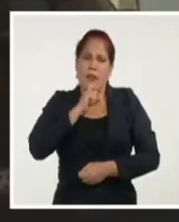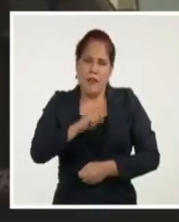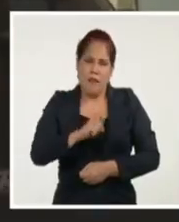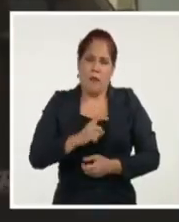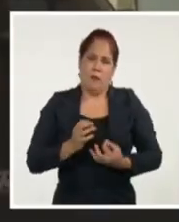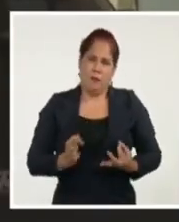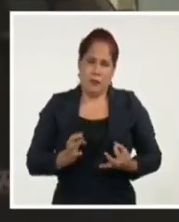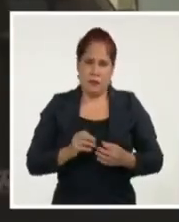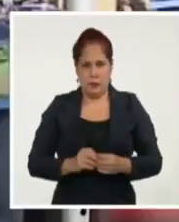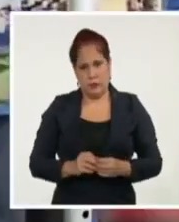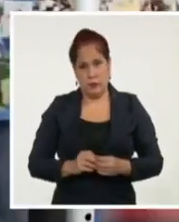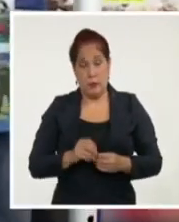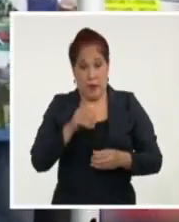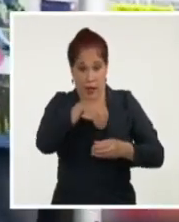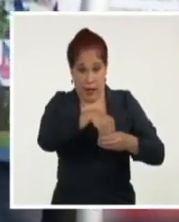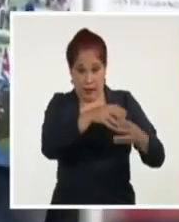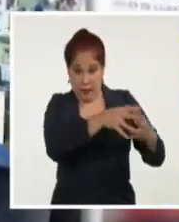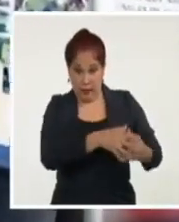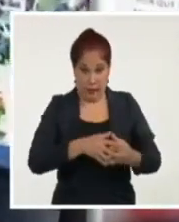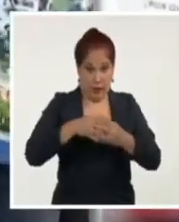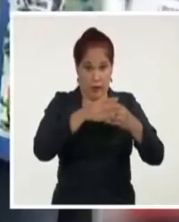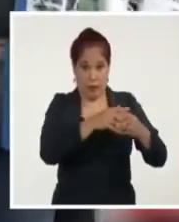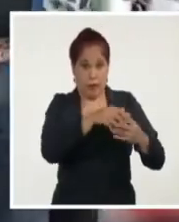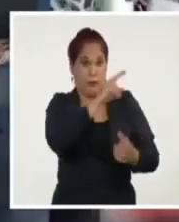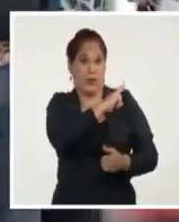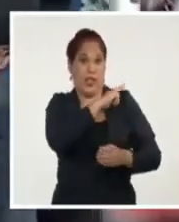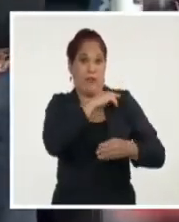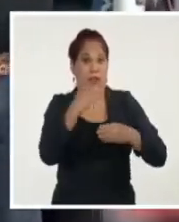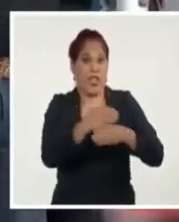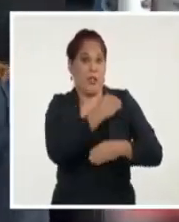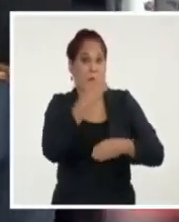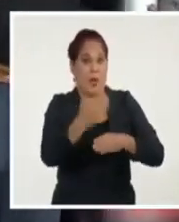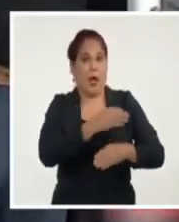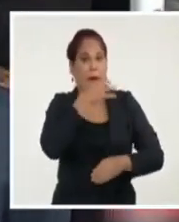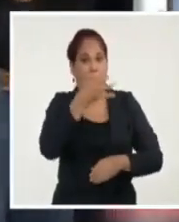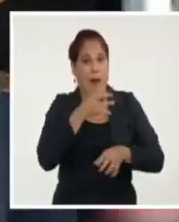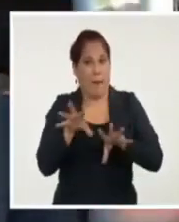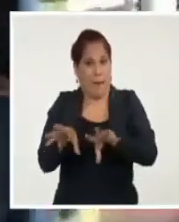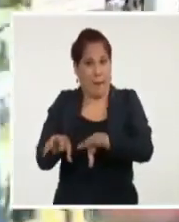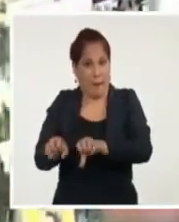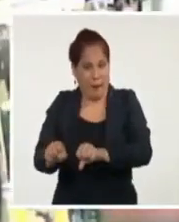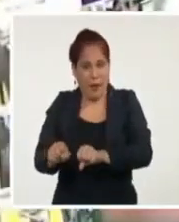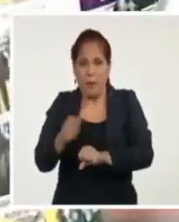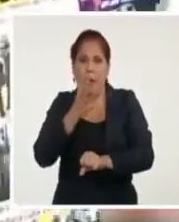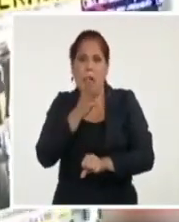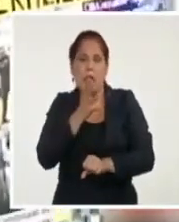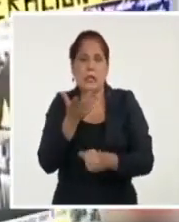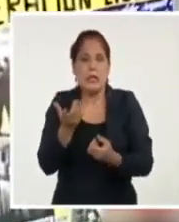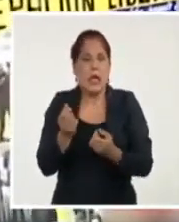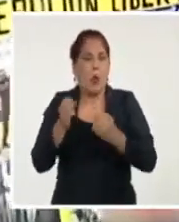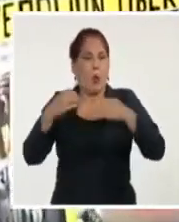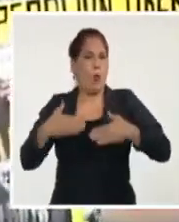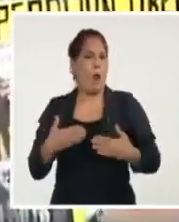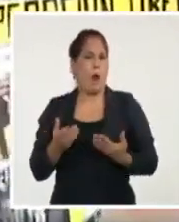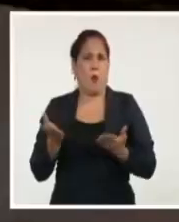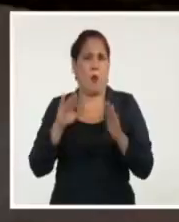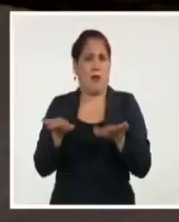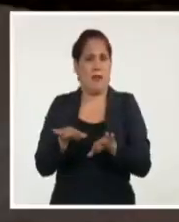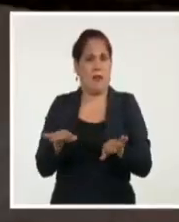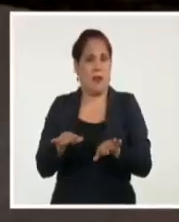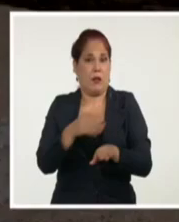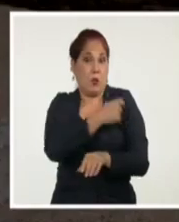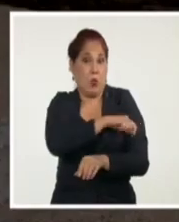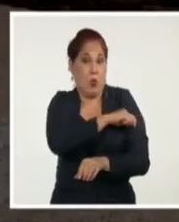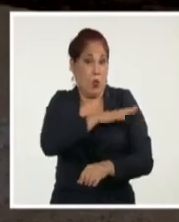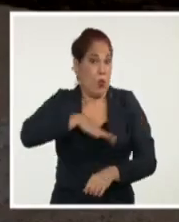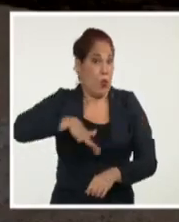pueblos. Desde Estados Unidos, el alcalde de Miami habla de intervención como si no fueran humanos todos los cubanos